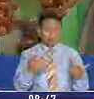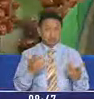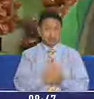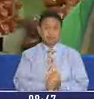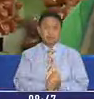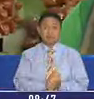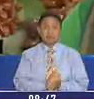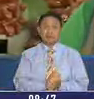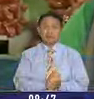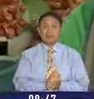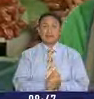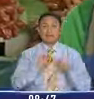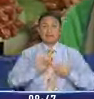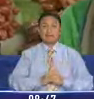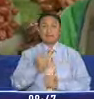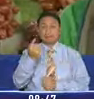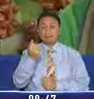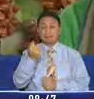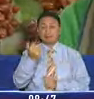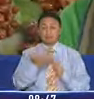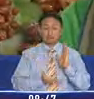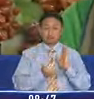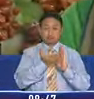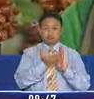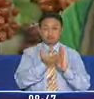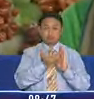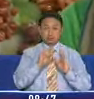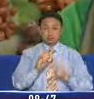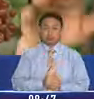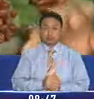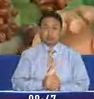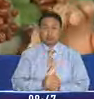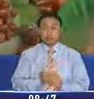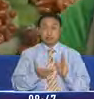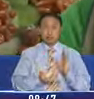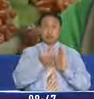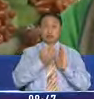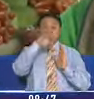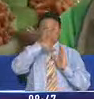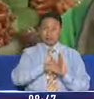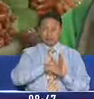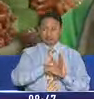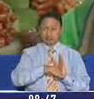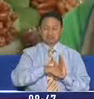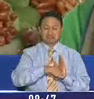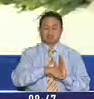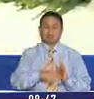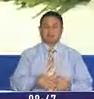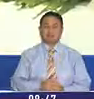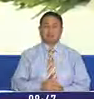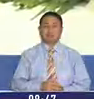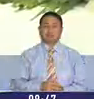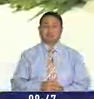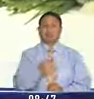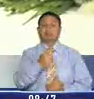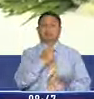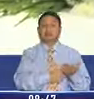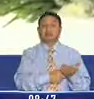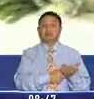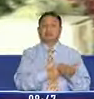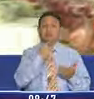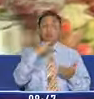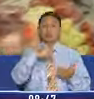Realmente yo noto que cuando suben cosas así como los granos, y esas cosas suben y no raramente vuelven a bajar. Analistas